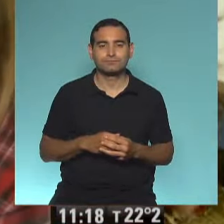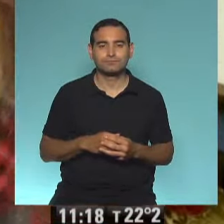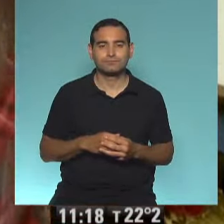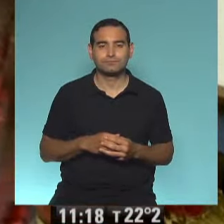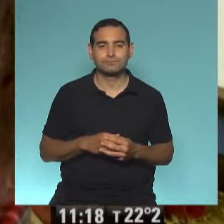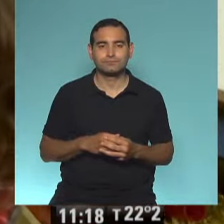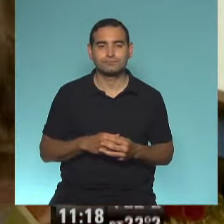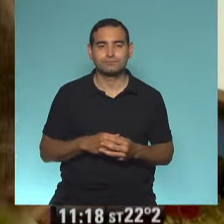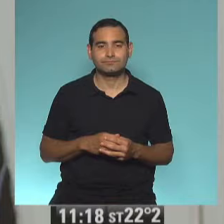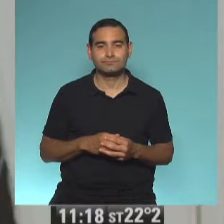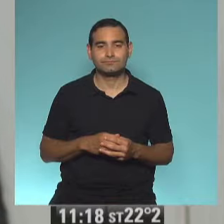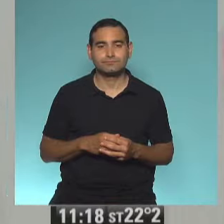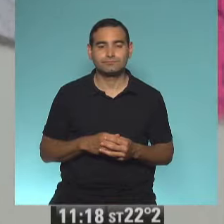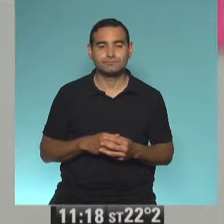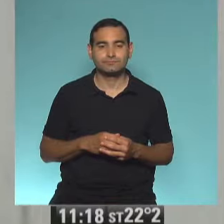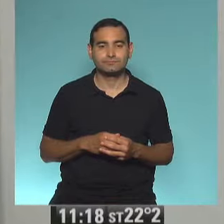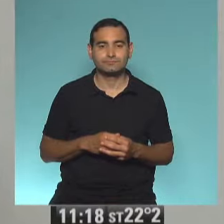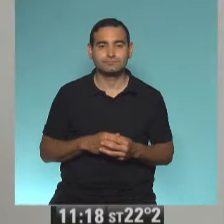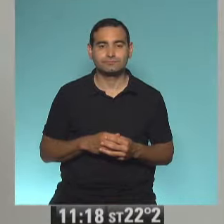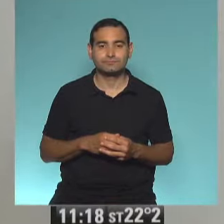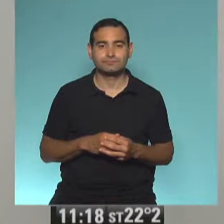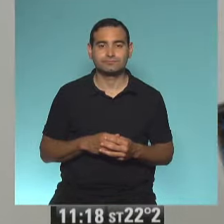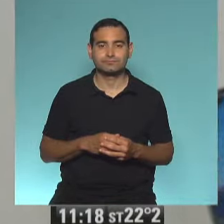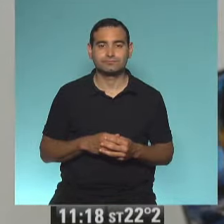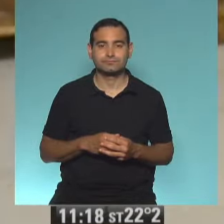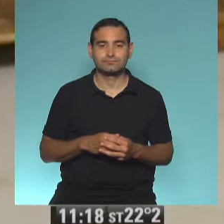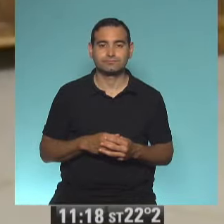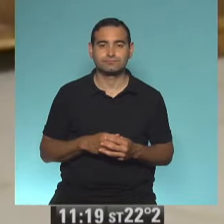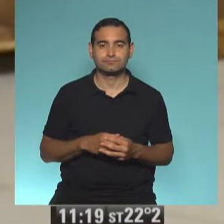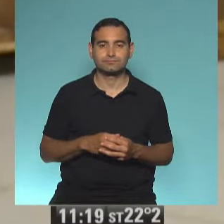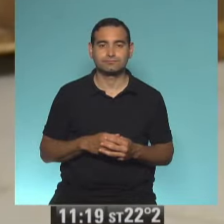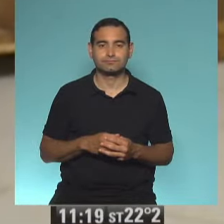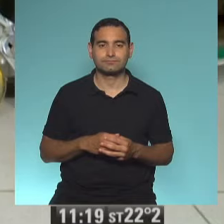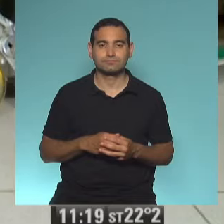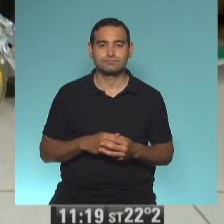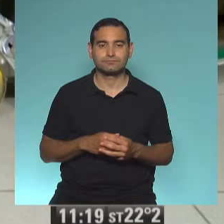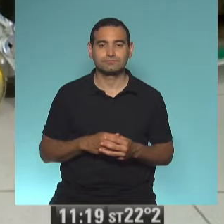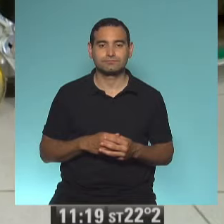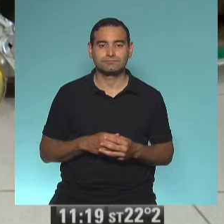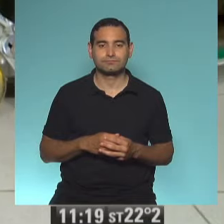Mm.